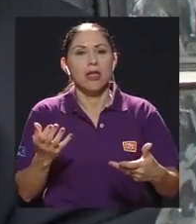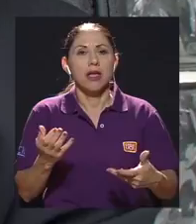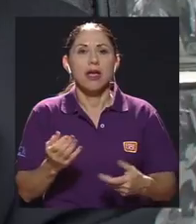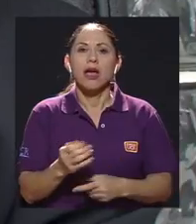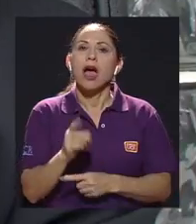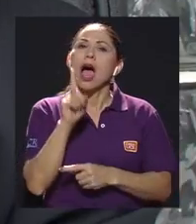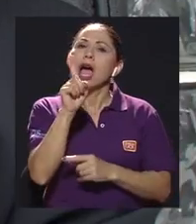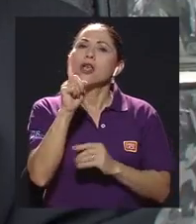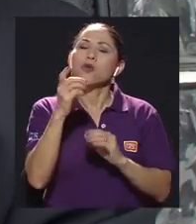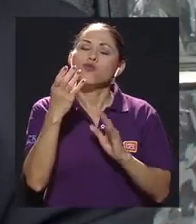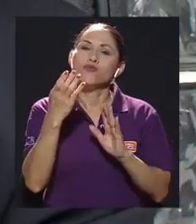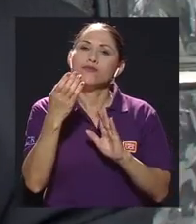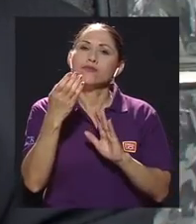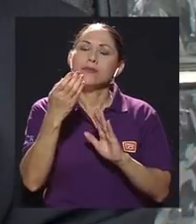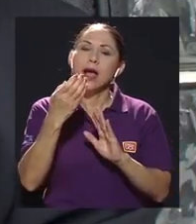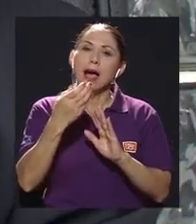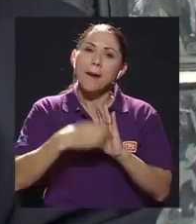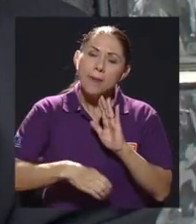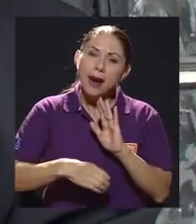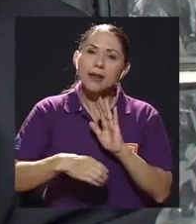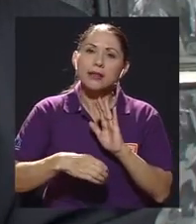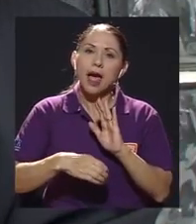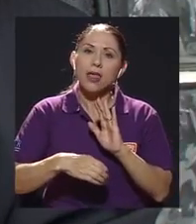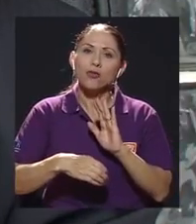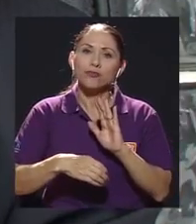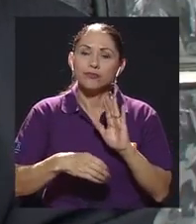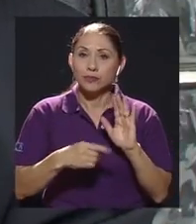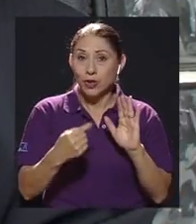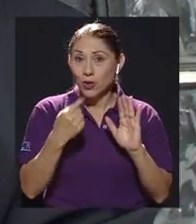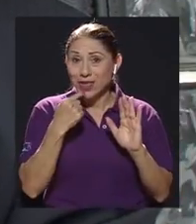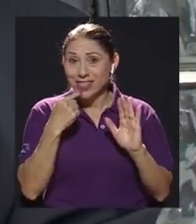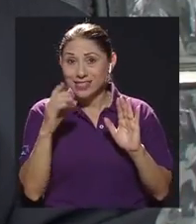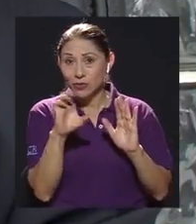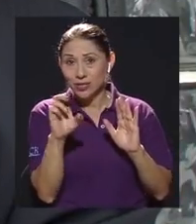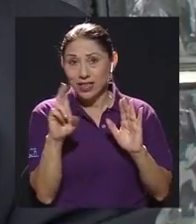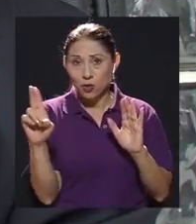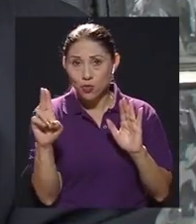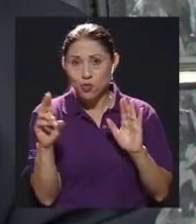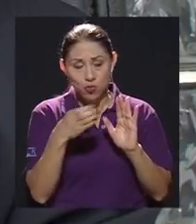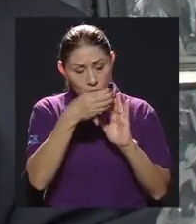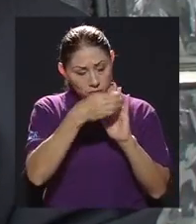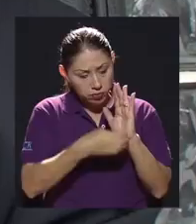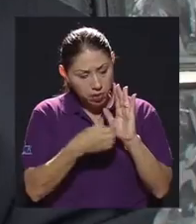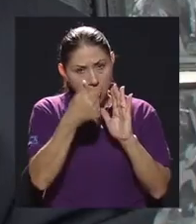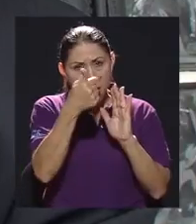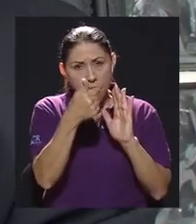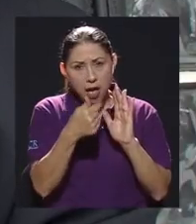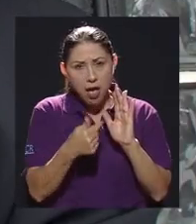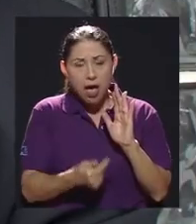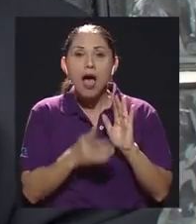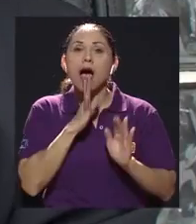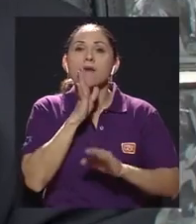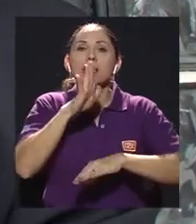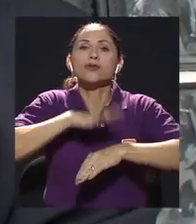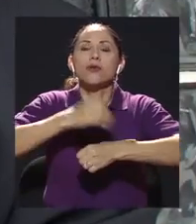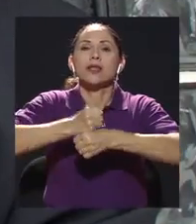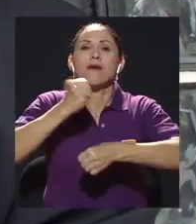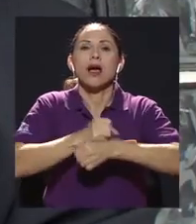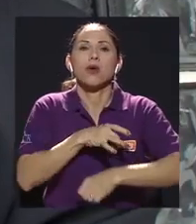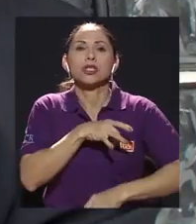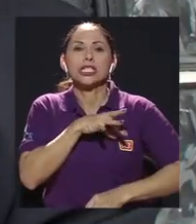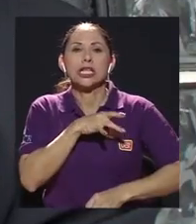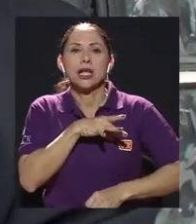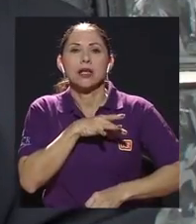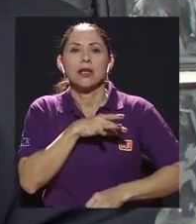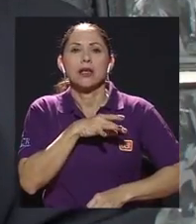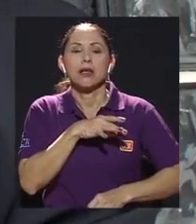un apartado muy significativo en el testimonial que realiza Constantino de su trabajo en Chile, y es bueno